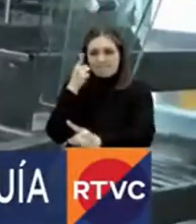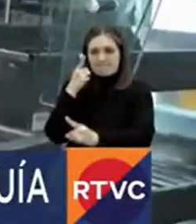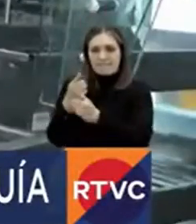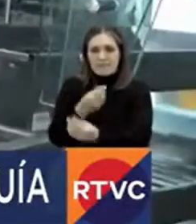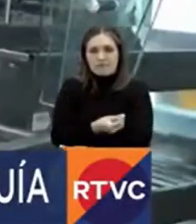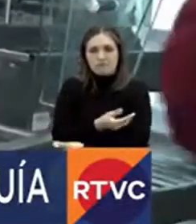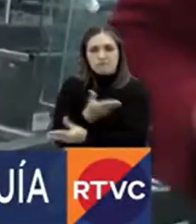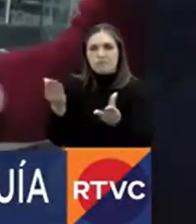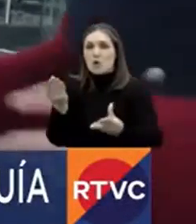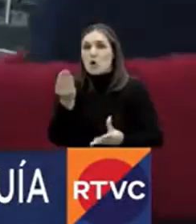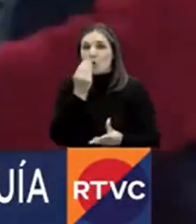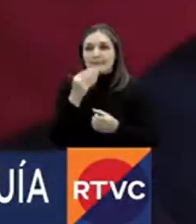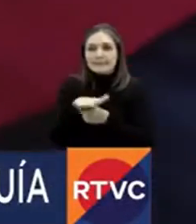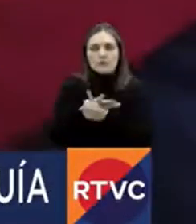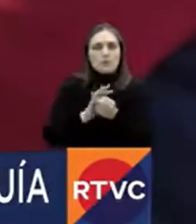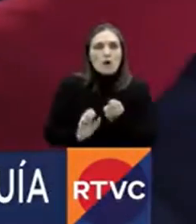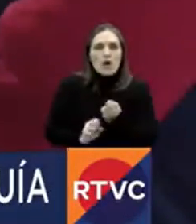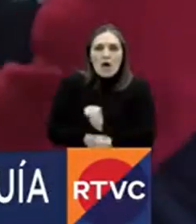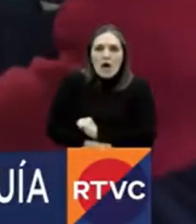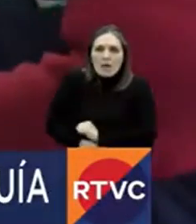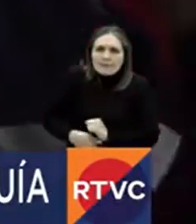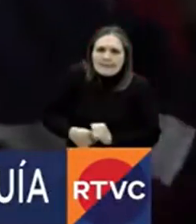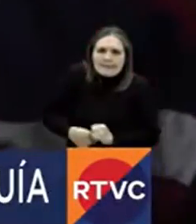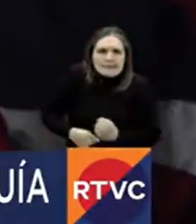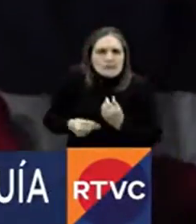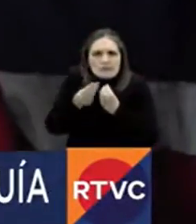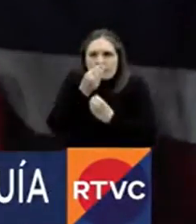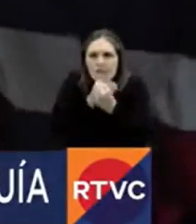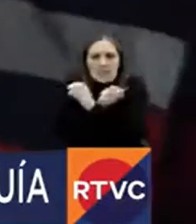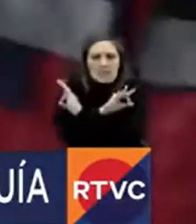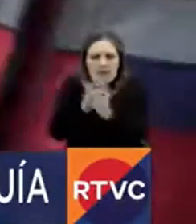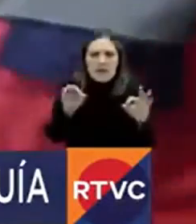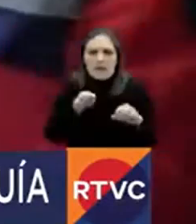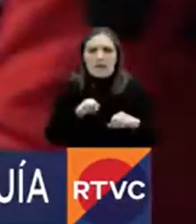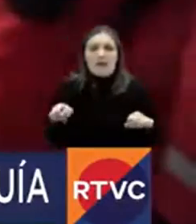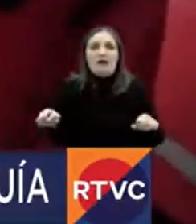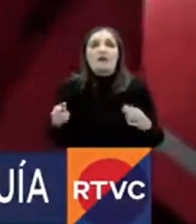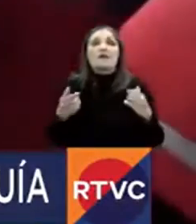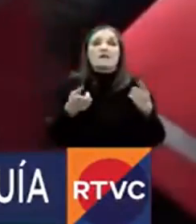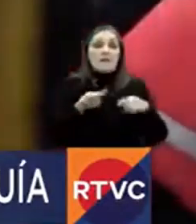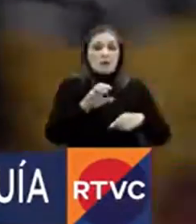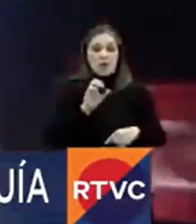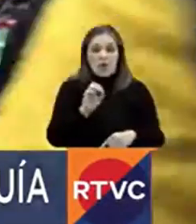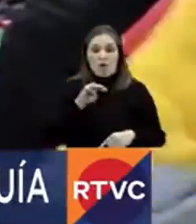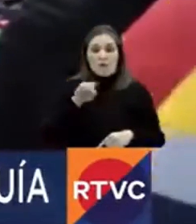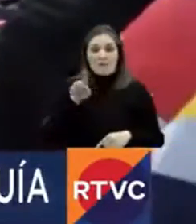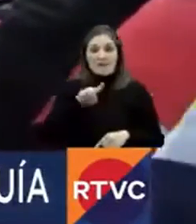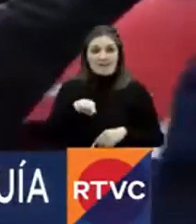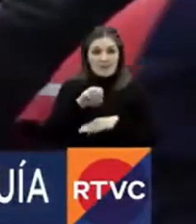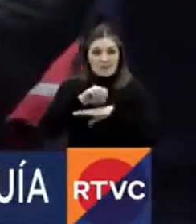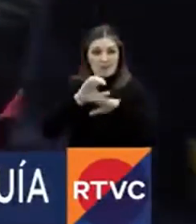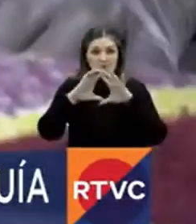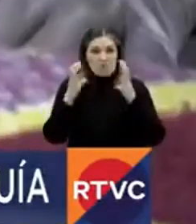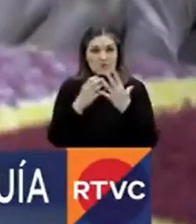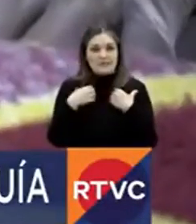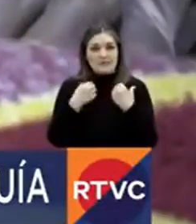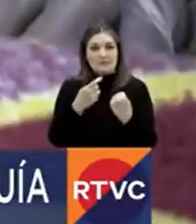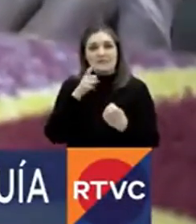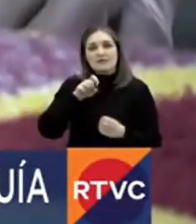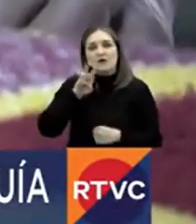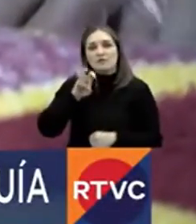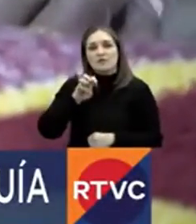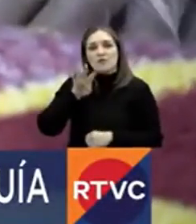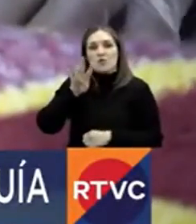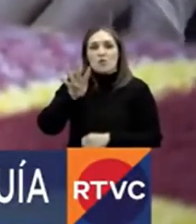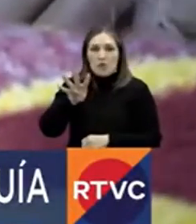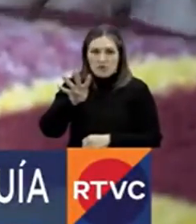darle un giro a la situación de hambre en esos territorios, y la Organización Mundial de la Salud unos 84,5 para todo